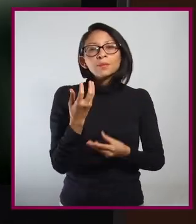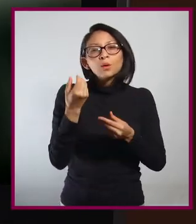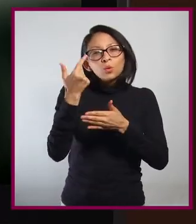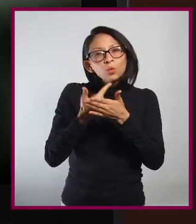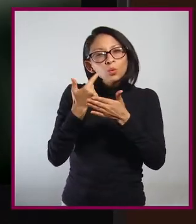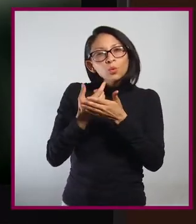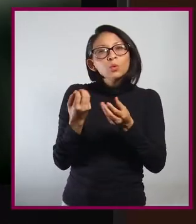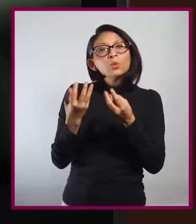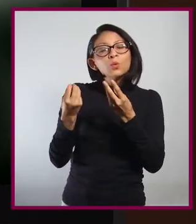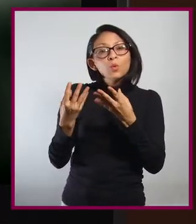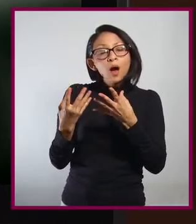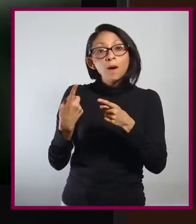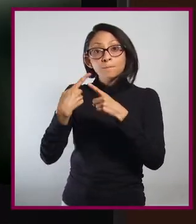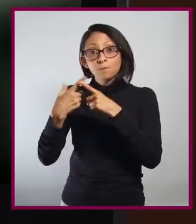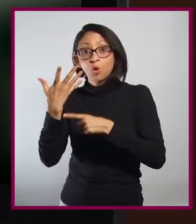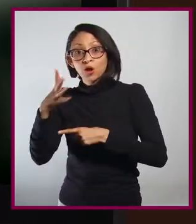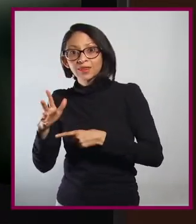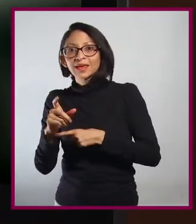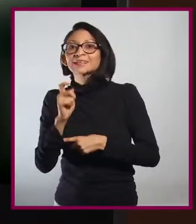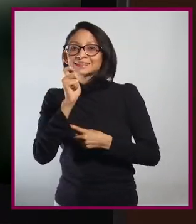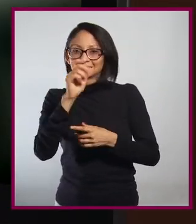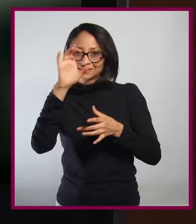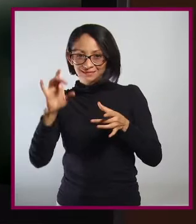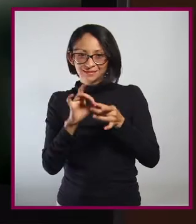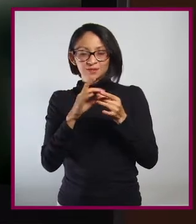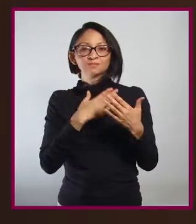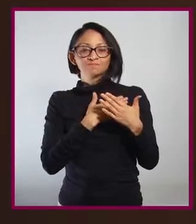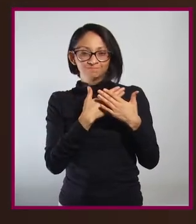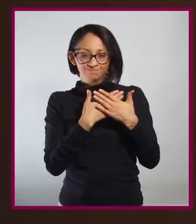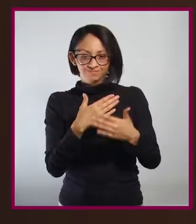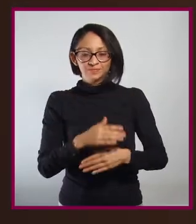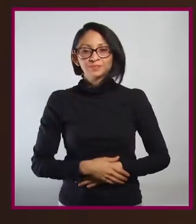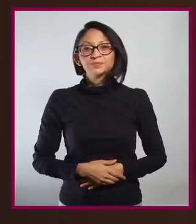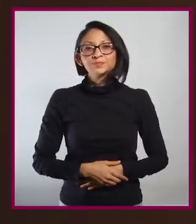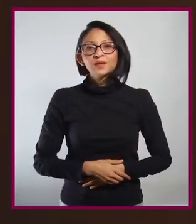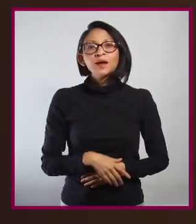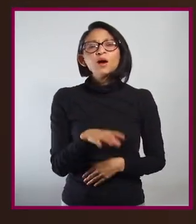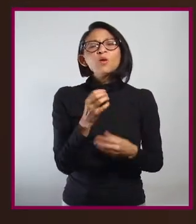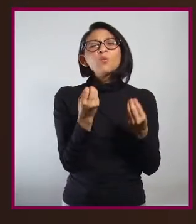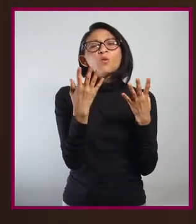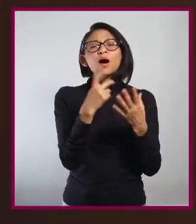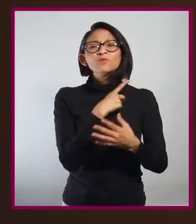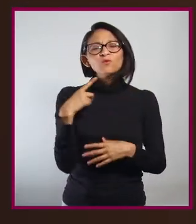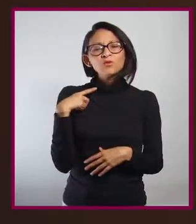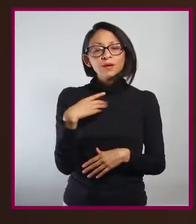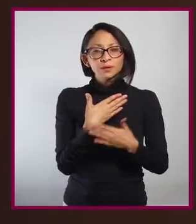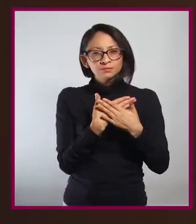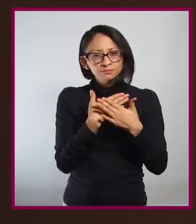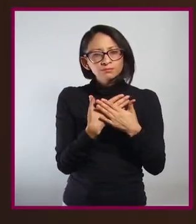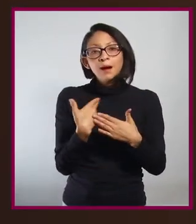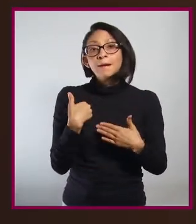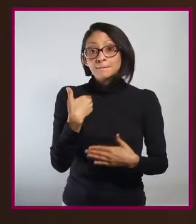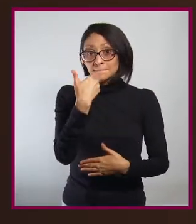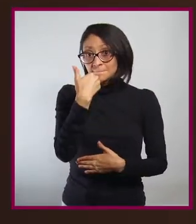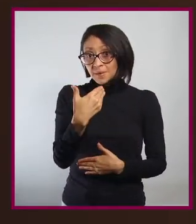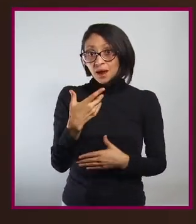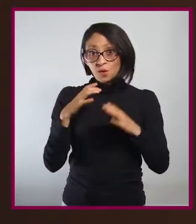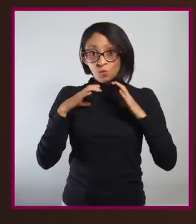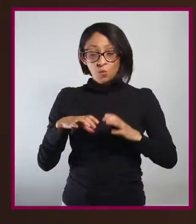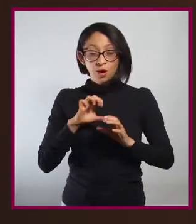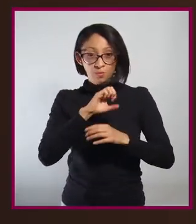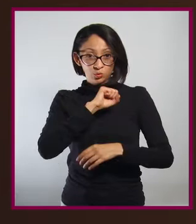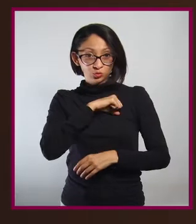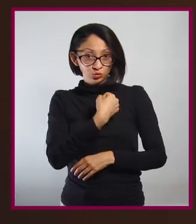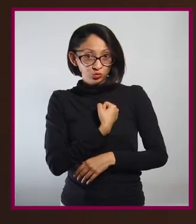6 segundos y lo multiplica por 10 y esa es la frecuencia cardíaca. Doctor, ¿cuál es la frecuencia cardíaca saludable para una persona de entre